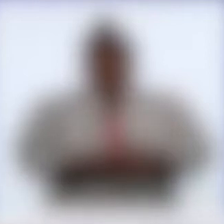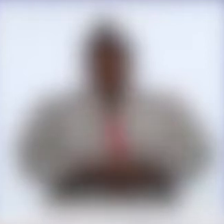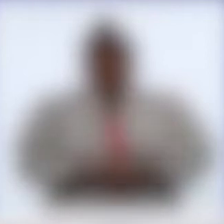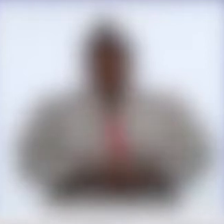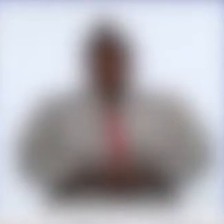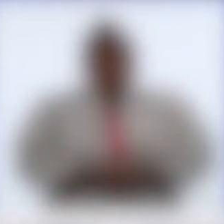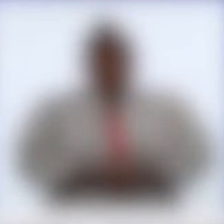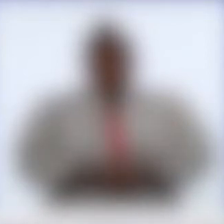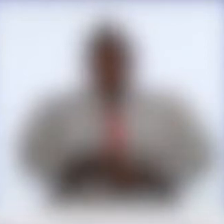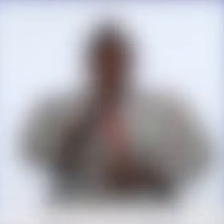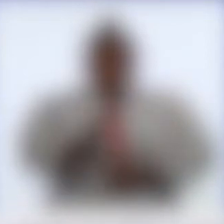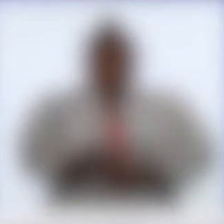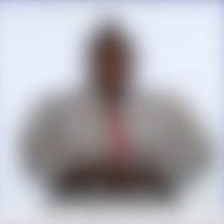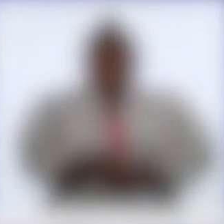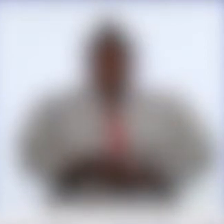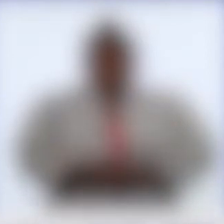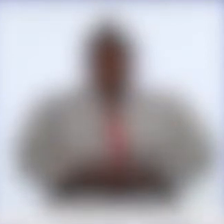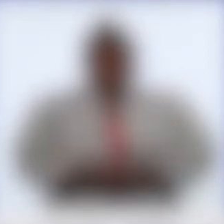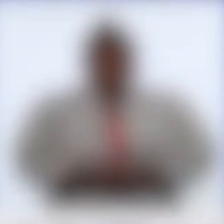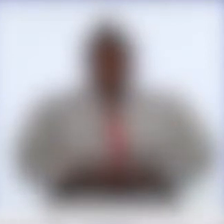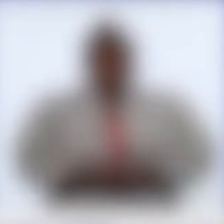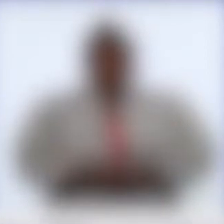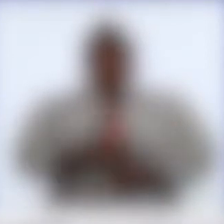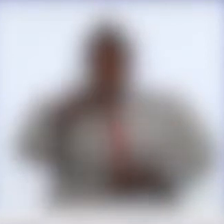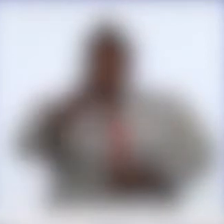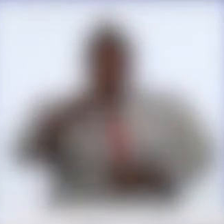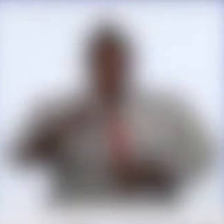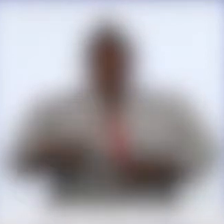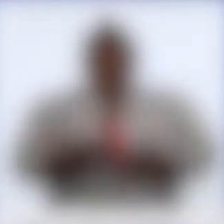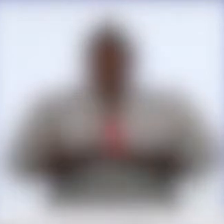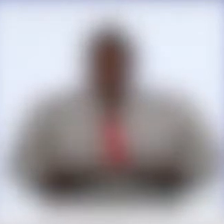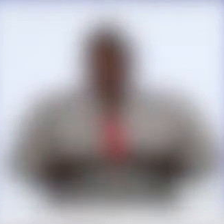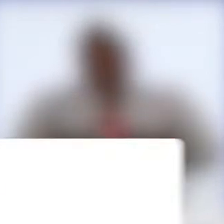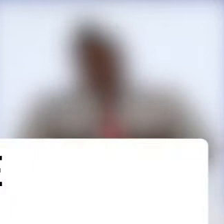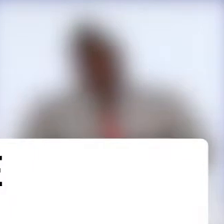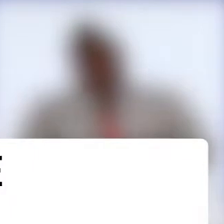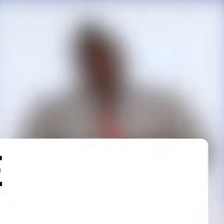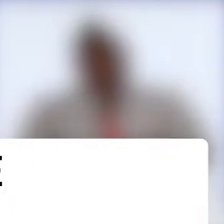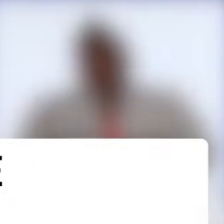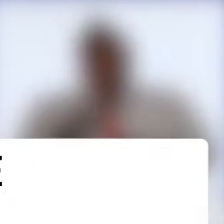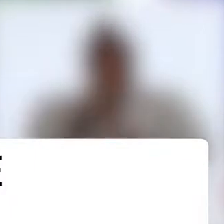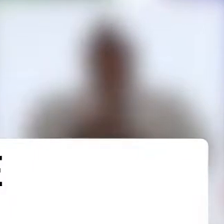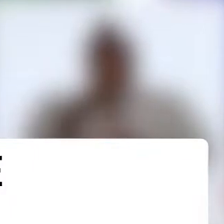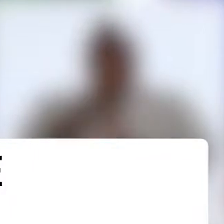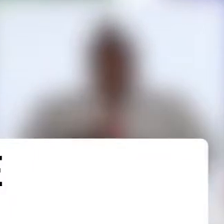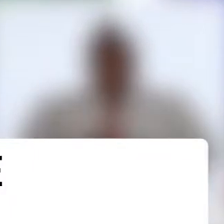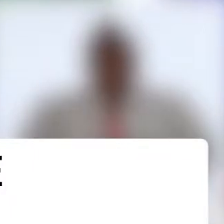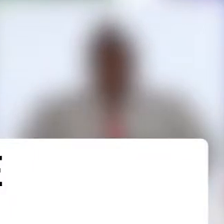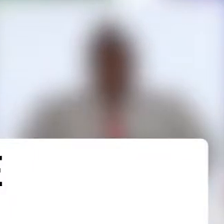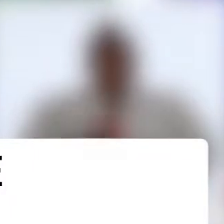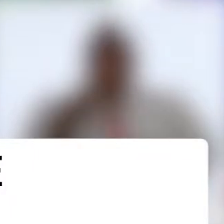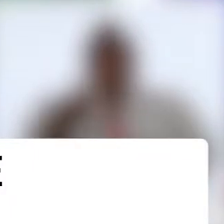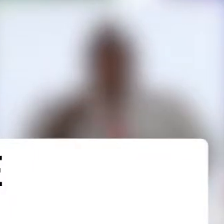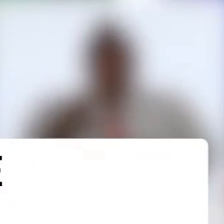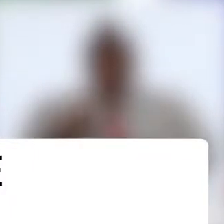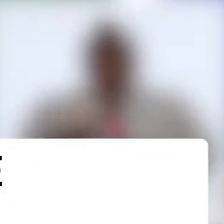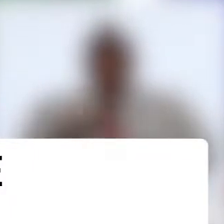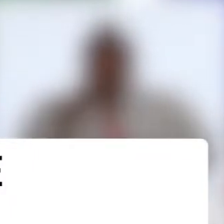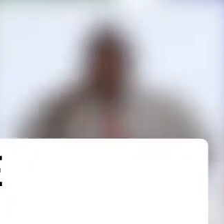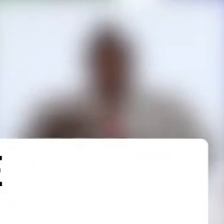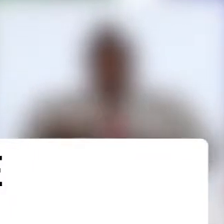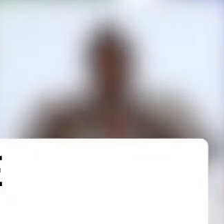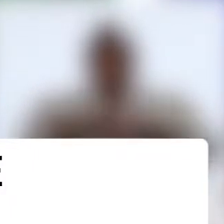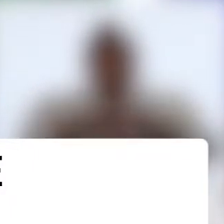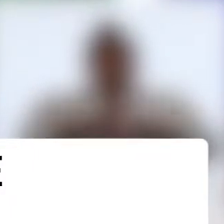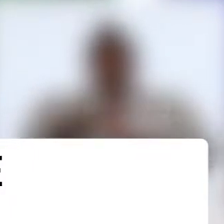Realmente Cuba una continúa muy con un buena descenso organización. gradual de casos positivos Amanece a la la camilla sin COVID-19. fuego. Por Ya tercera jornada el consecutiva, el municipio de